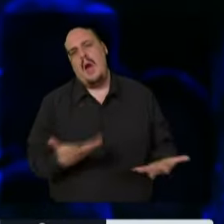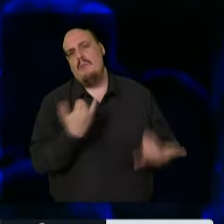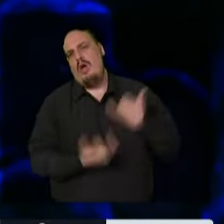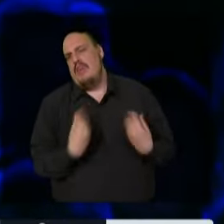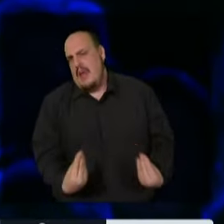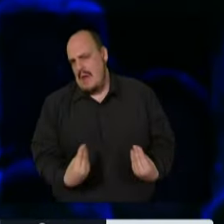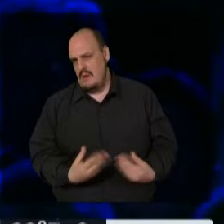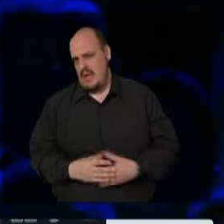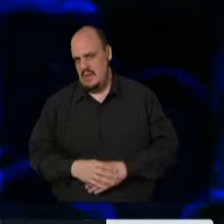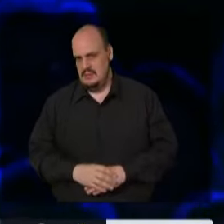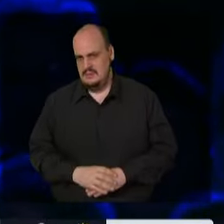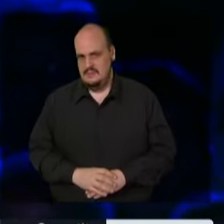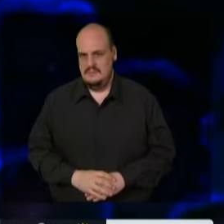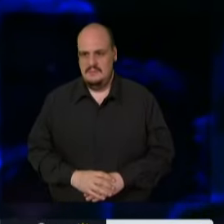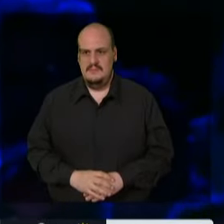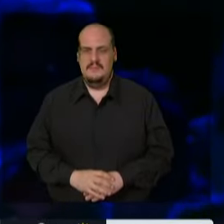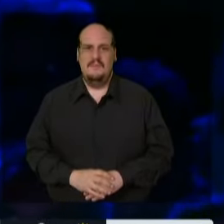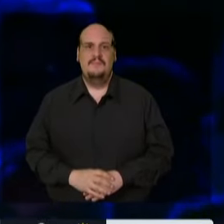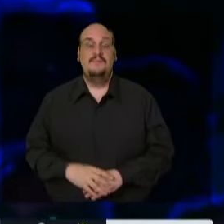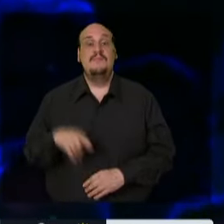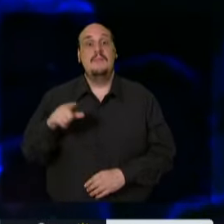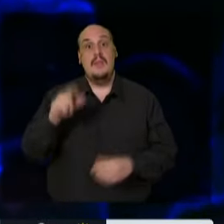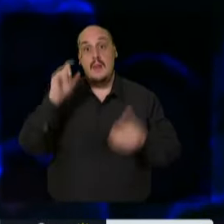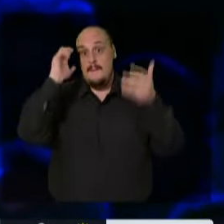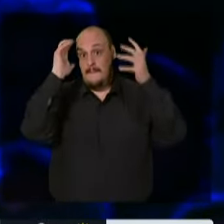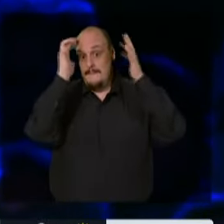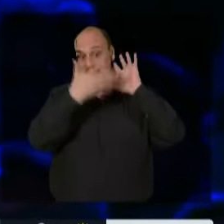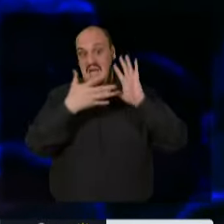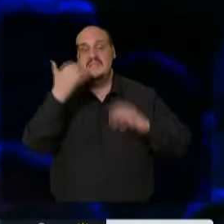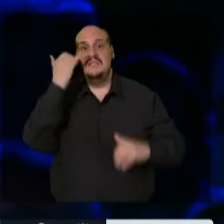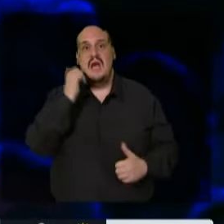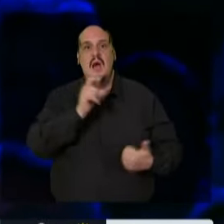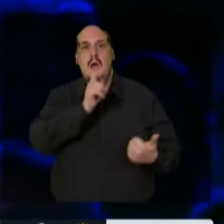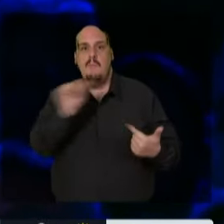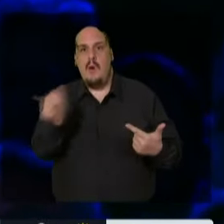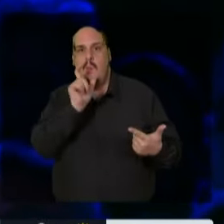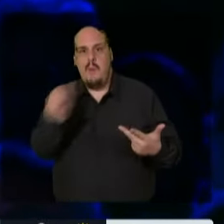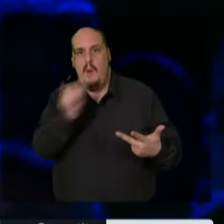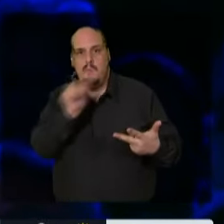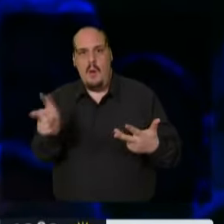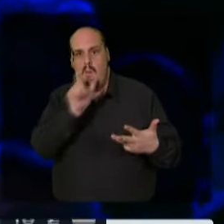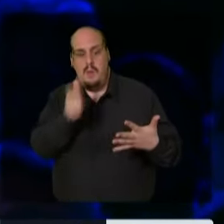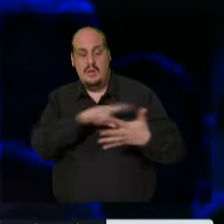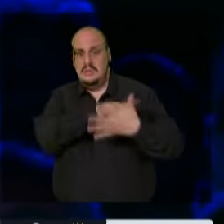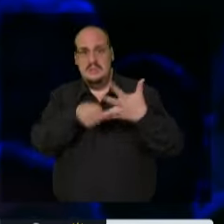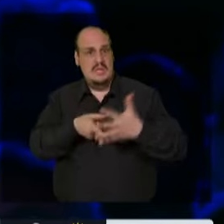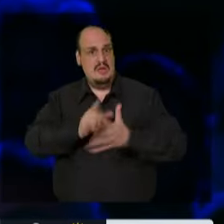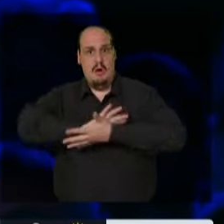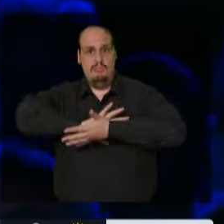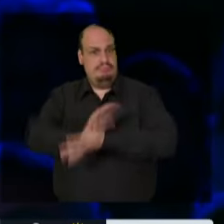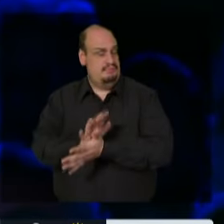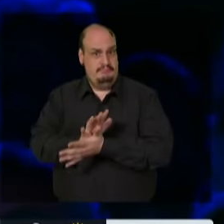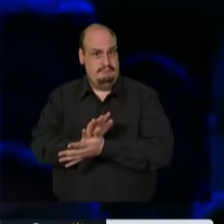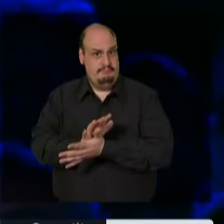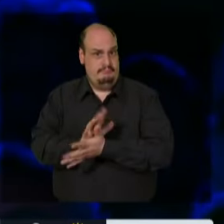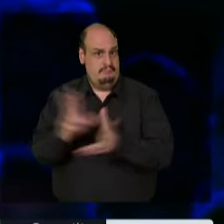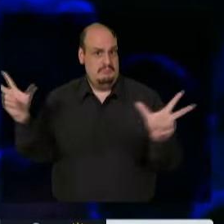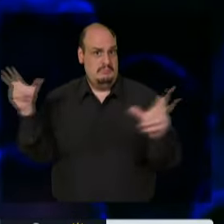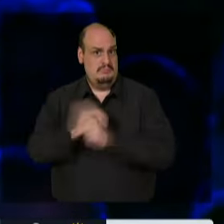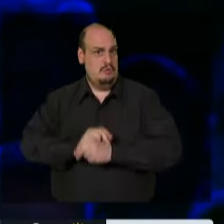Javier Milei. Debemos comunicarle que Javier Milei ha consumido ya, siendo el primero de los candidatos en hacerlo, los